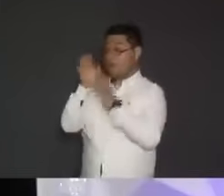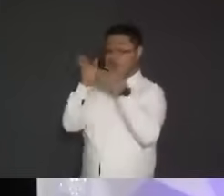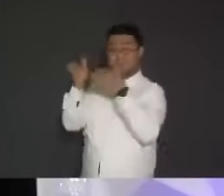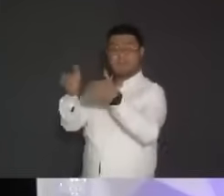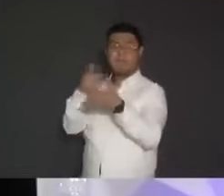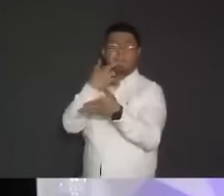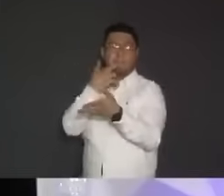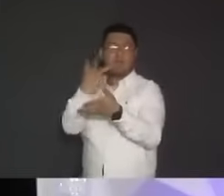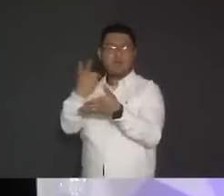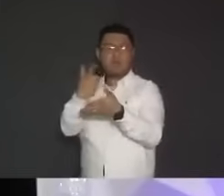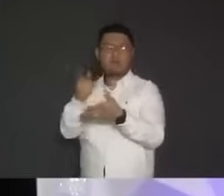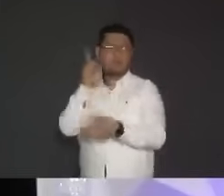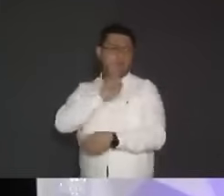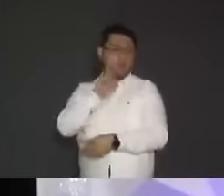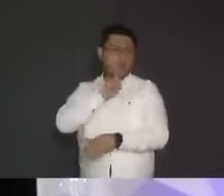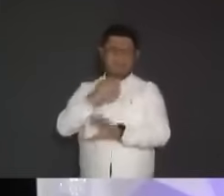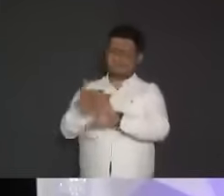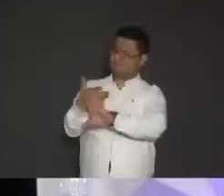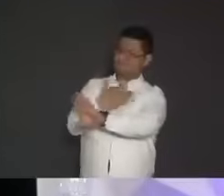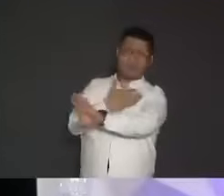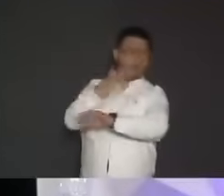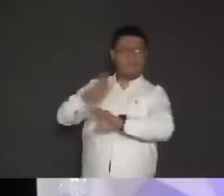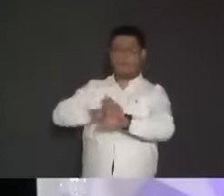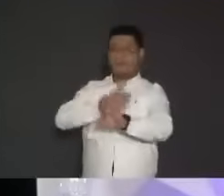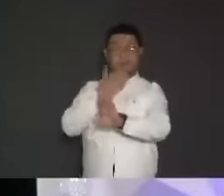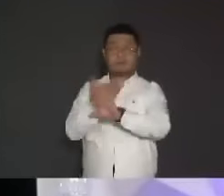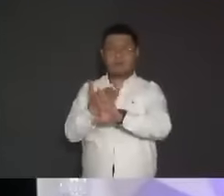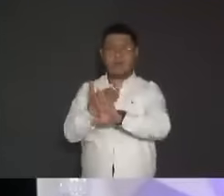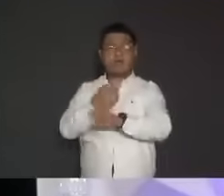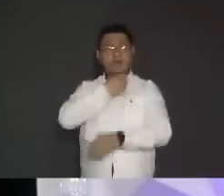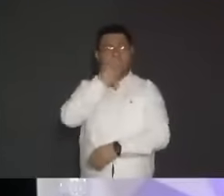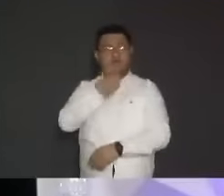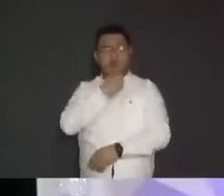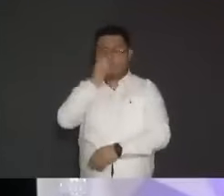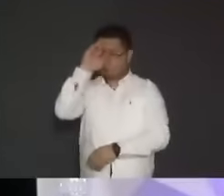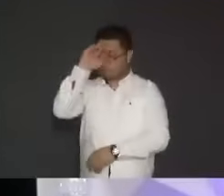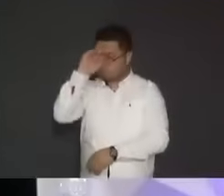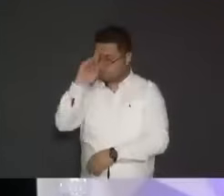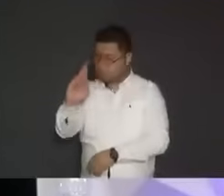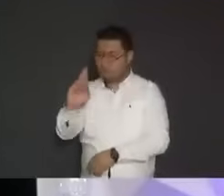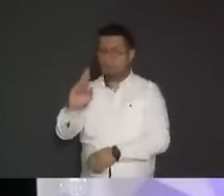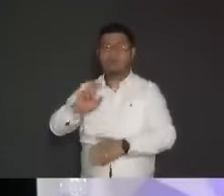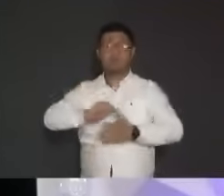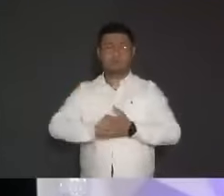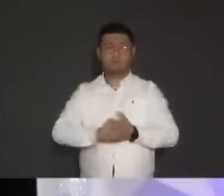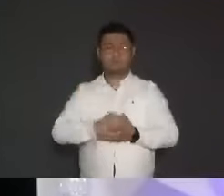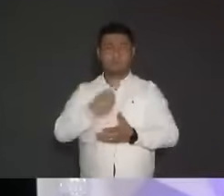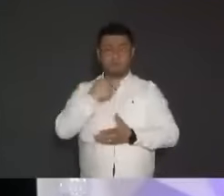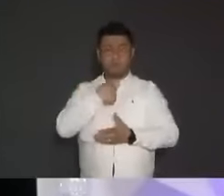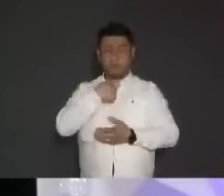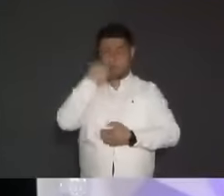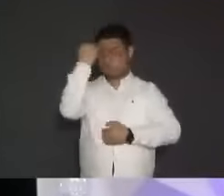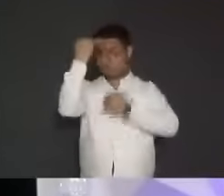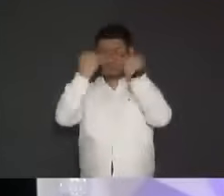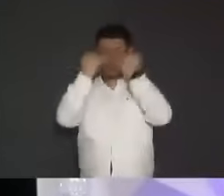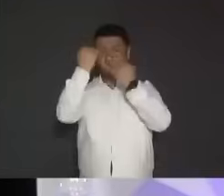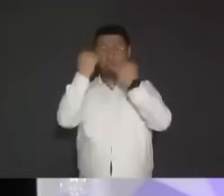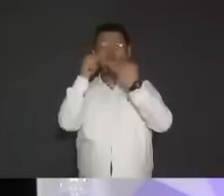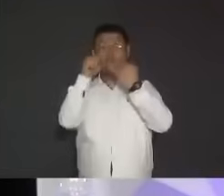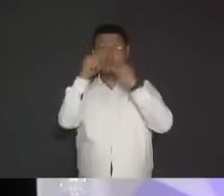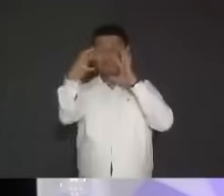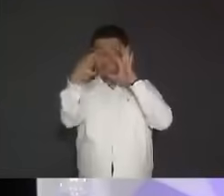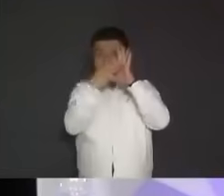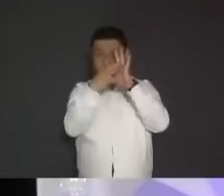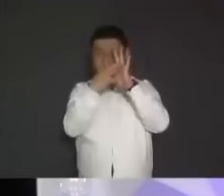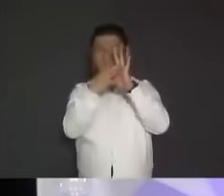sufran violencia, con adultos mayores que sean tratados con respeto. Si mis sueños los compartes, vota